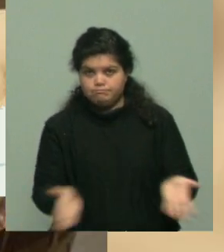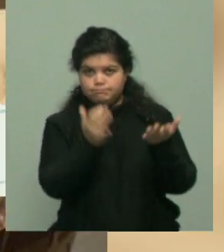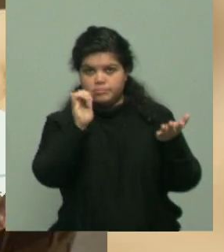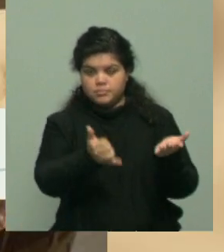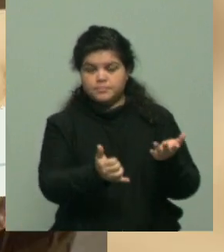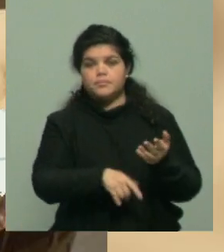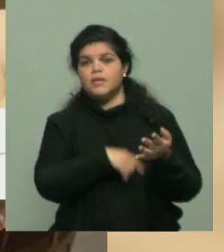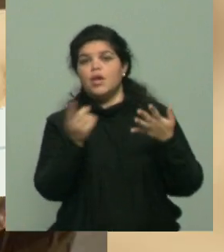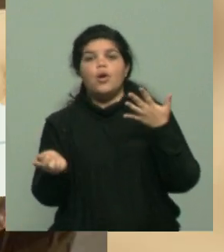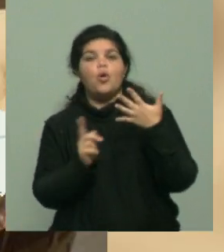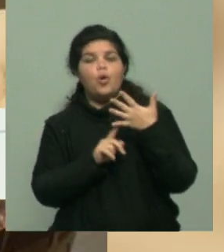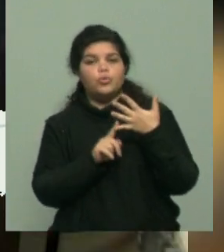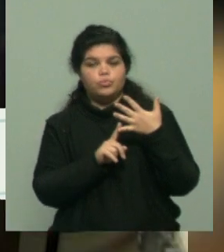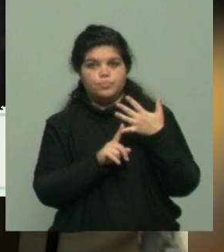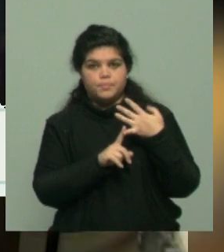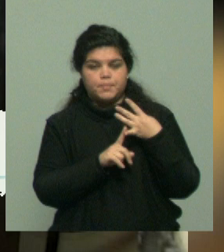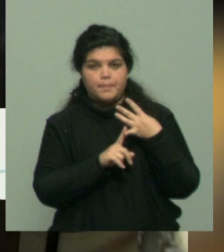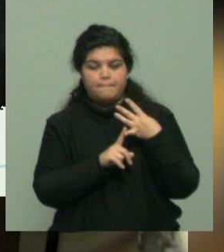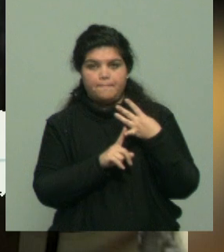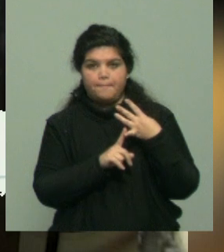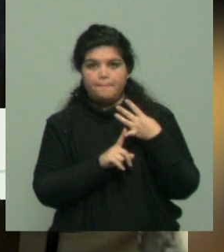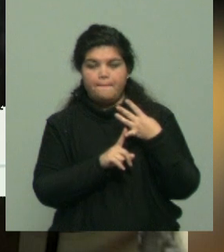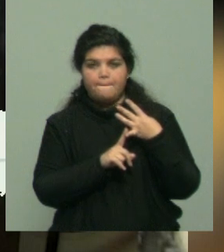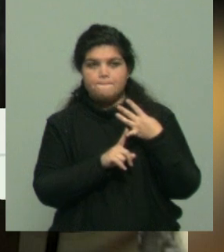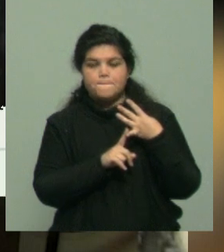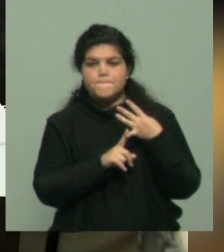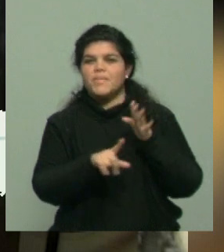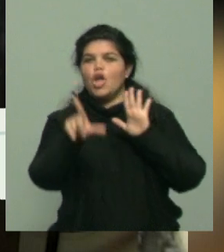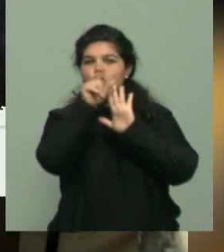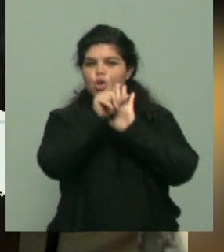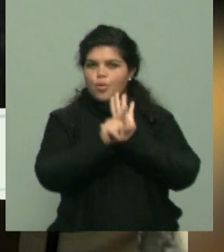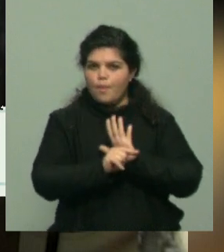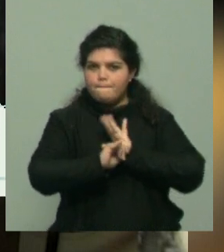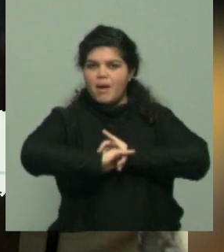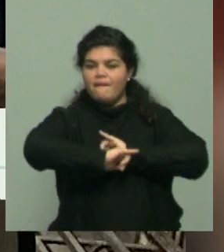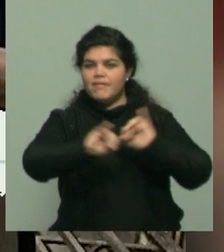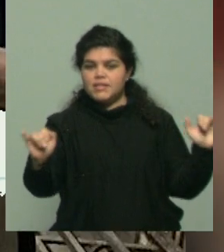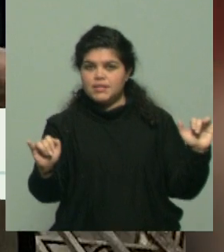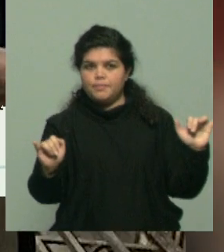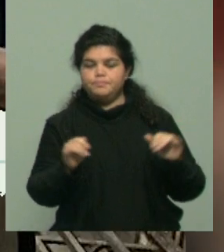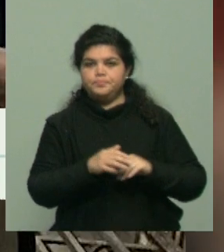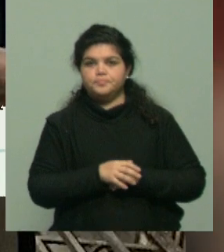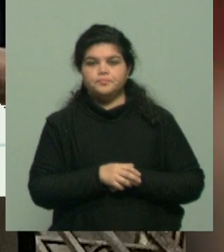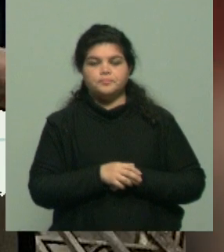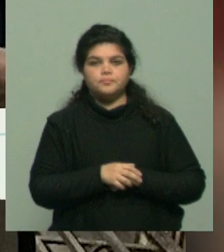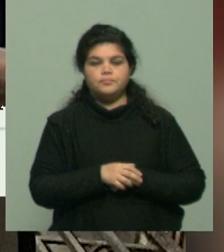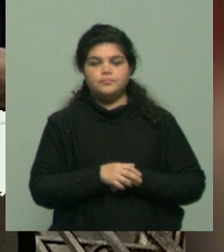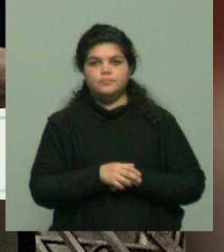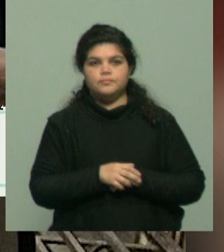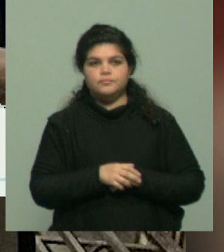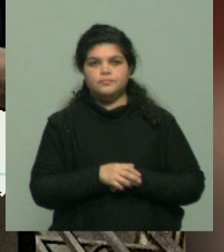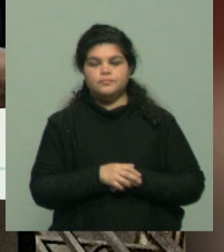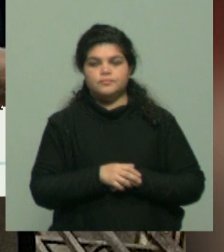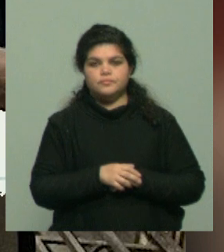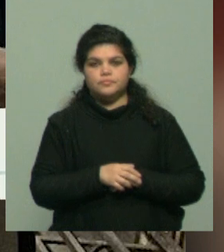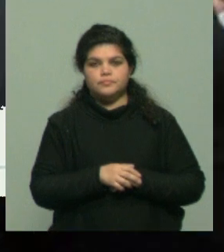tercerizaciones, lo que establece la norma es una simplificación en cuanto a establecer quién tiene la obligación